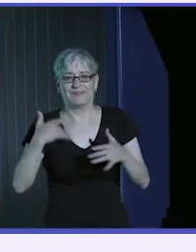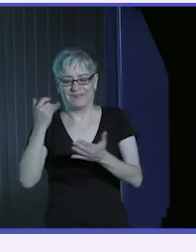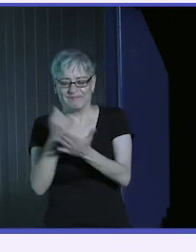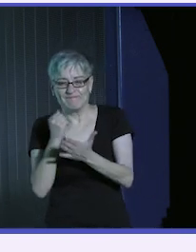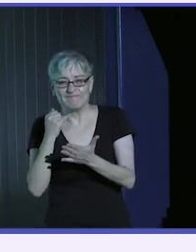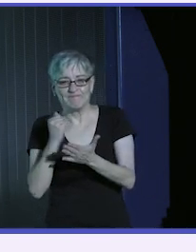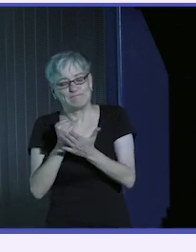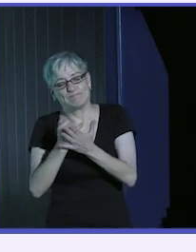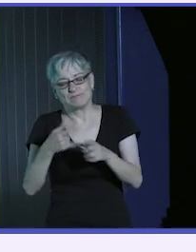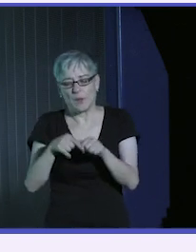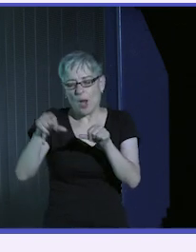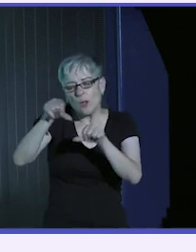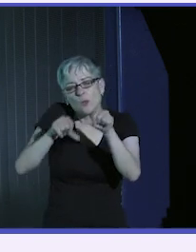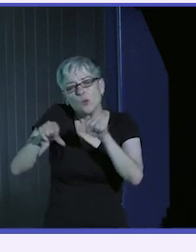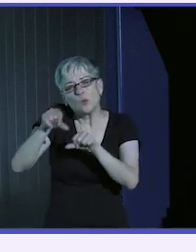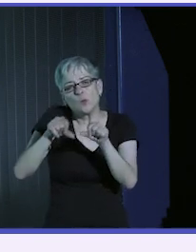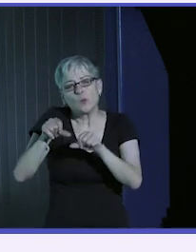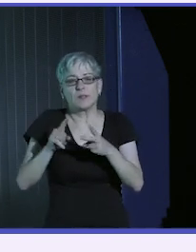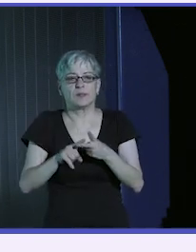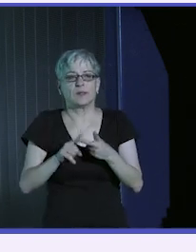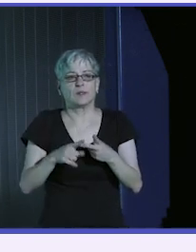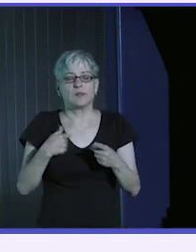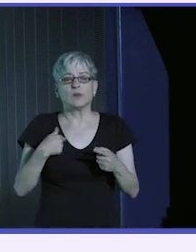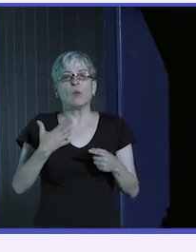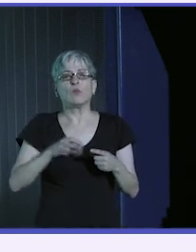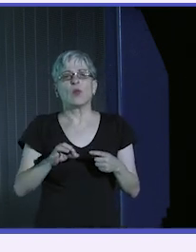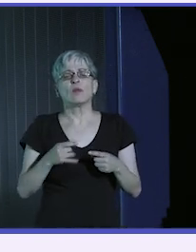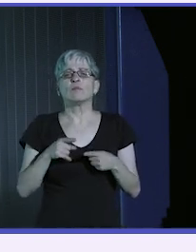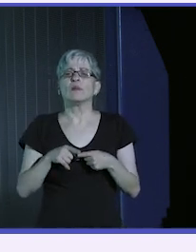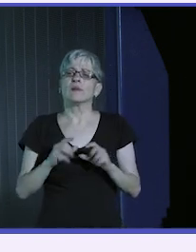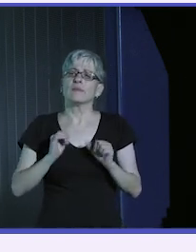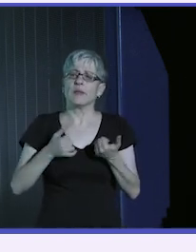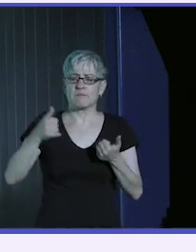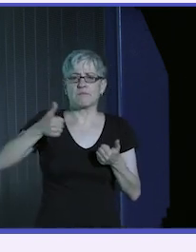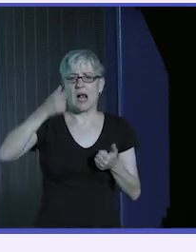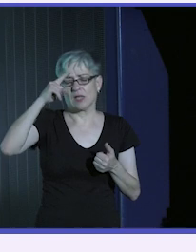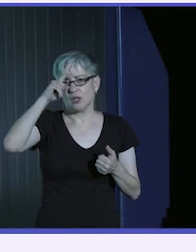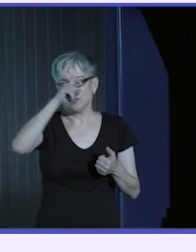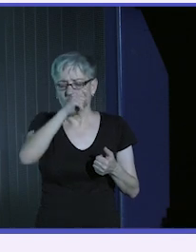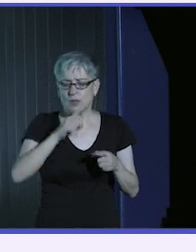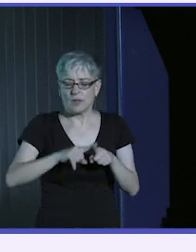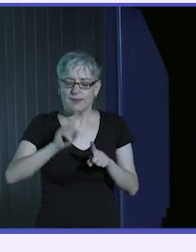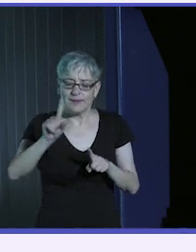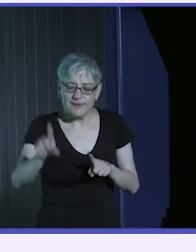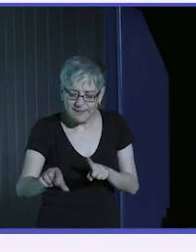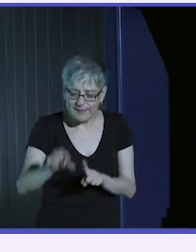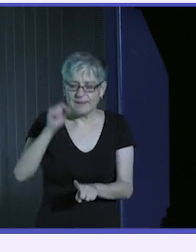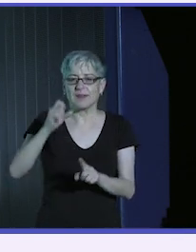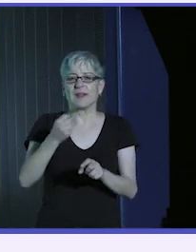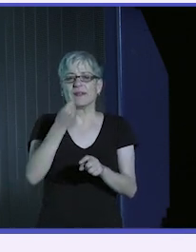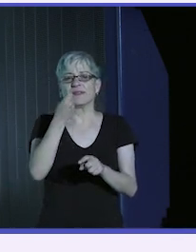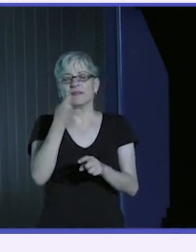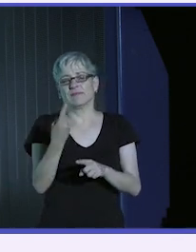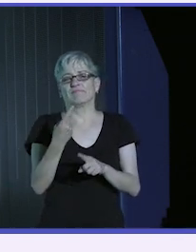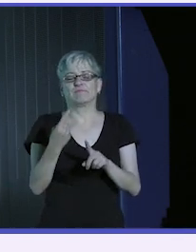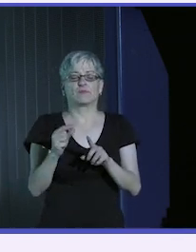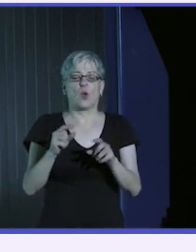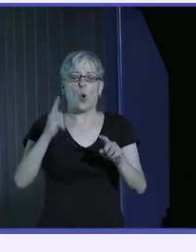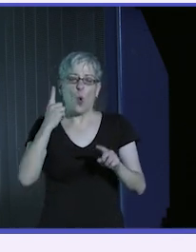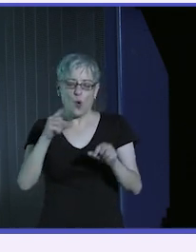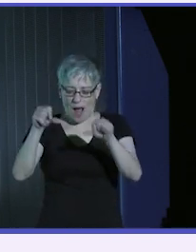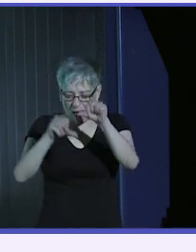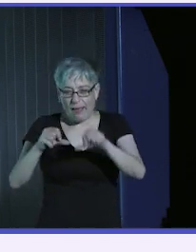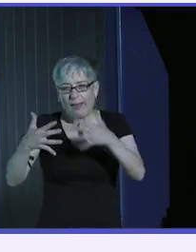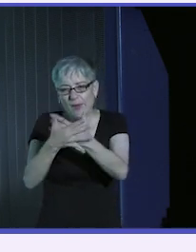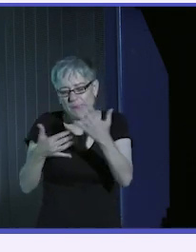las moléculas, que vemos que es un grafo cada vez más complejo y que al final nos va a encontrar solo una variable, solo una combinación que